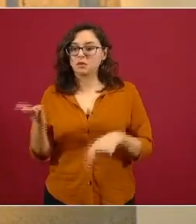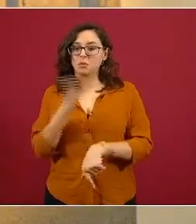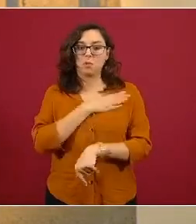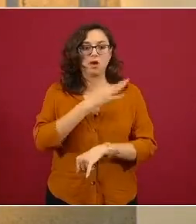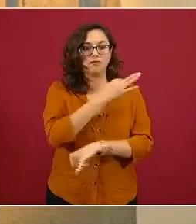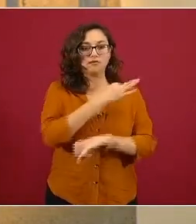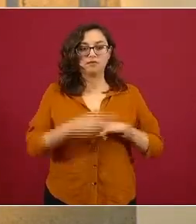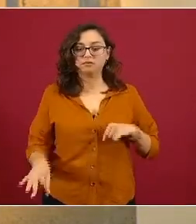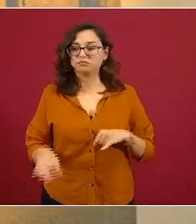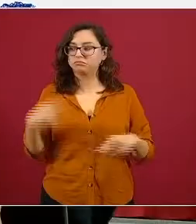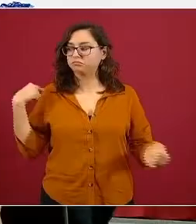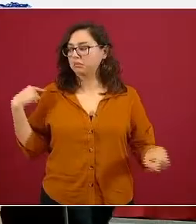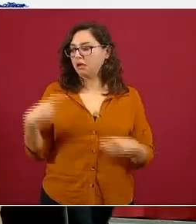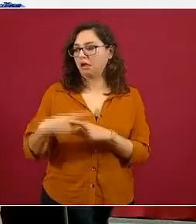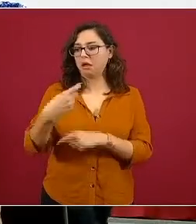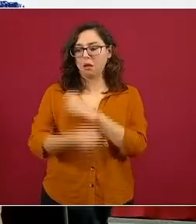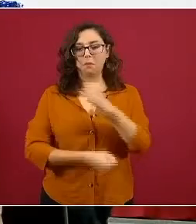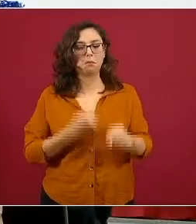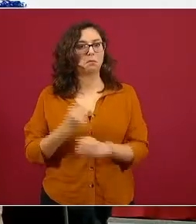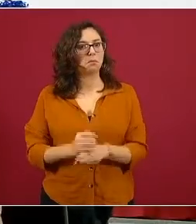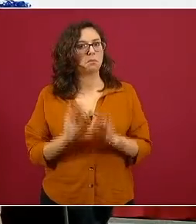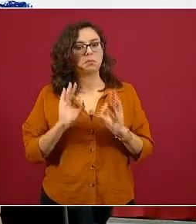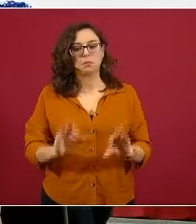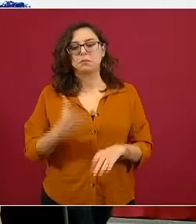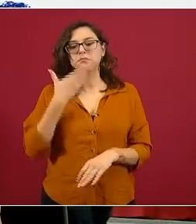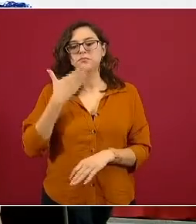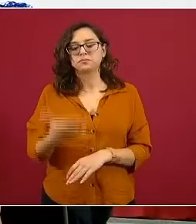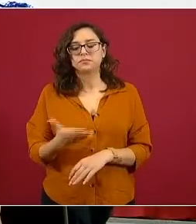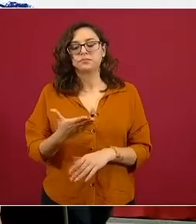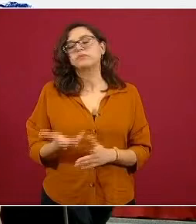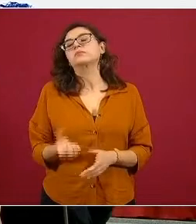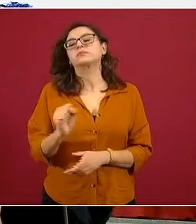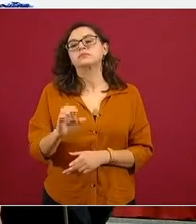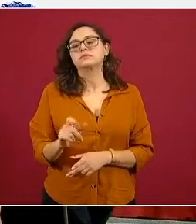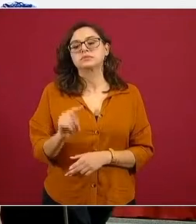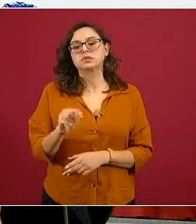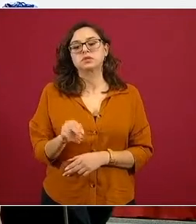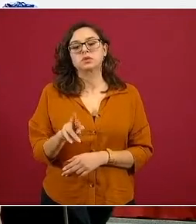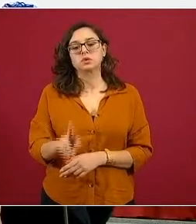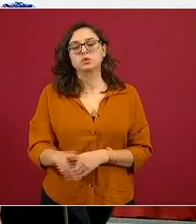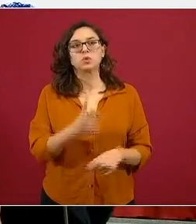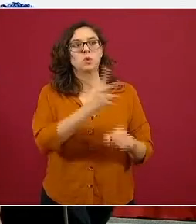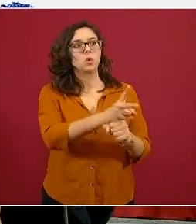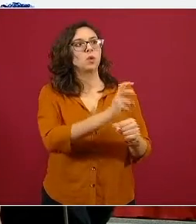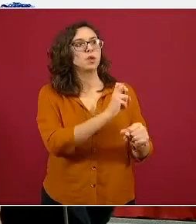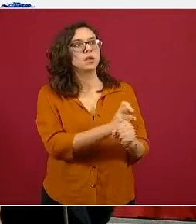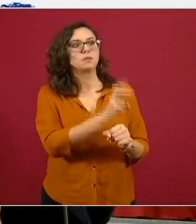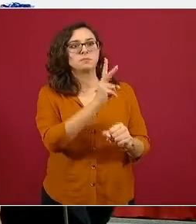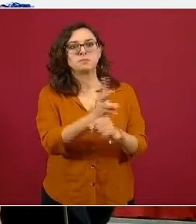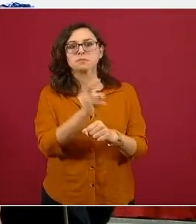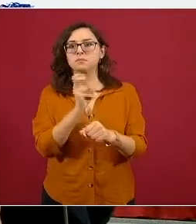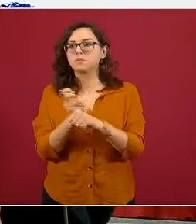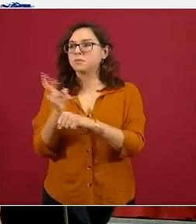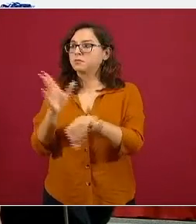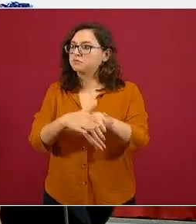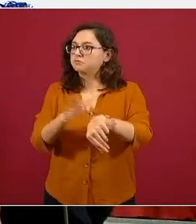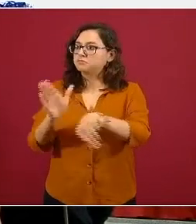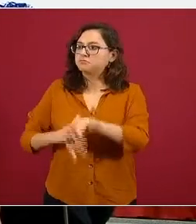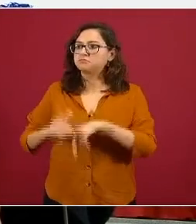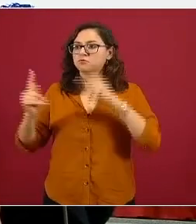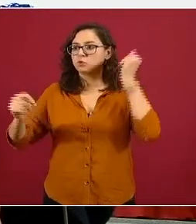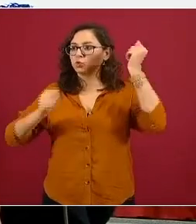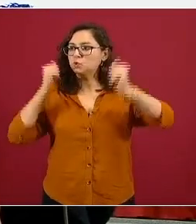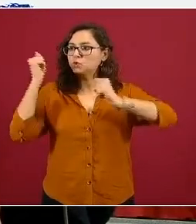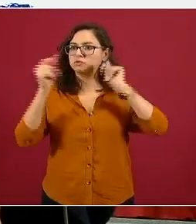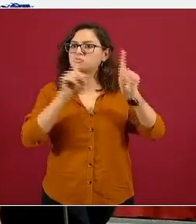los últimos años. Y la Secretaría de Turismo tiene el compromiso de invitar a proveedores de servicios turísticos a